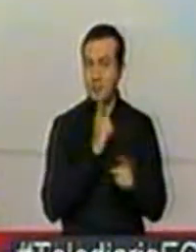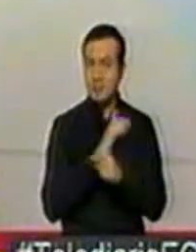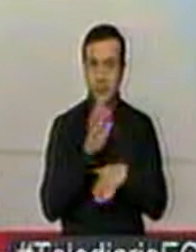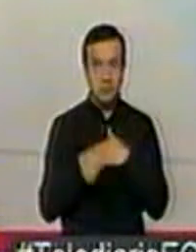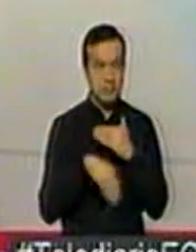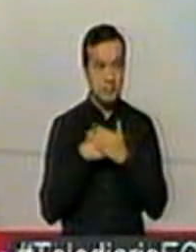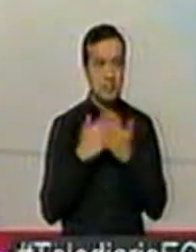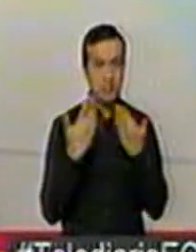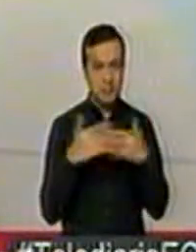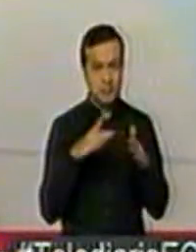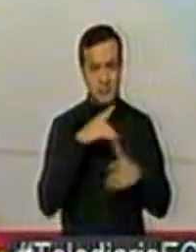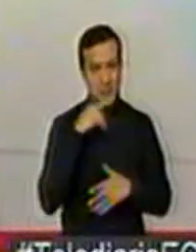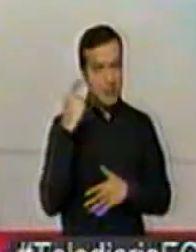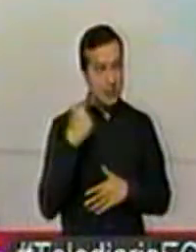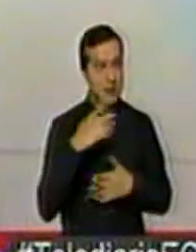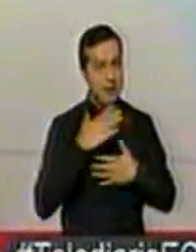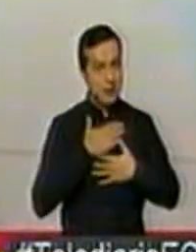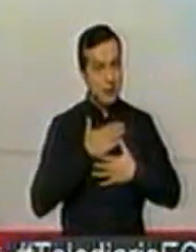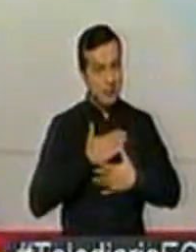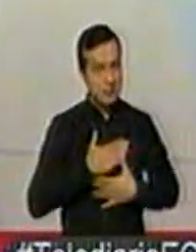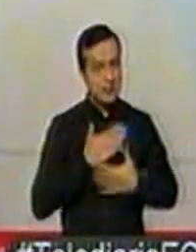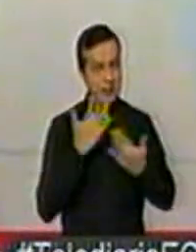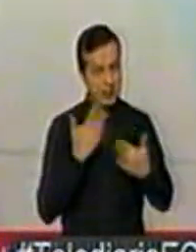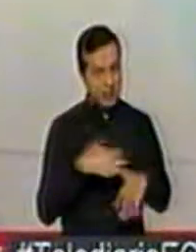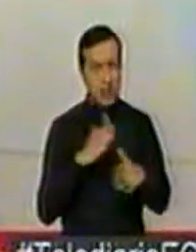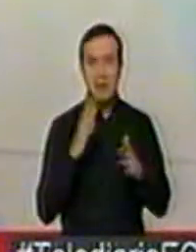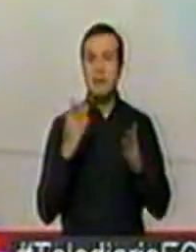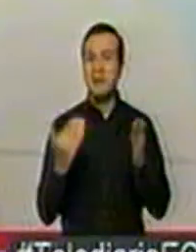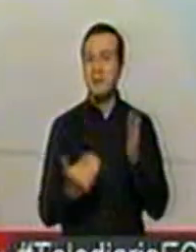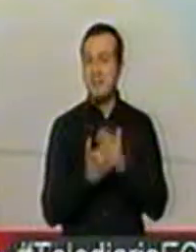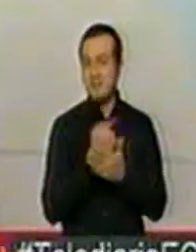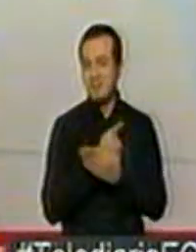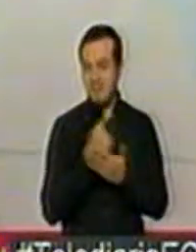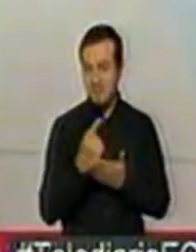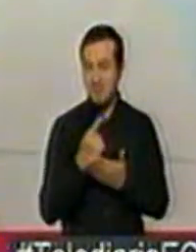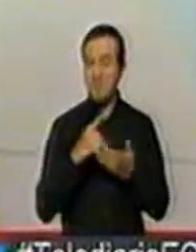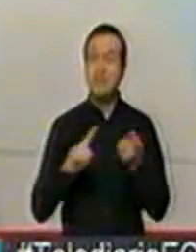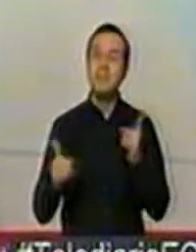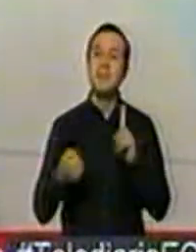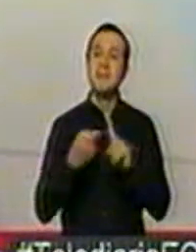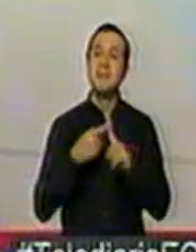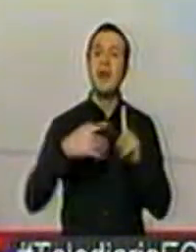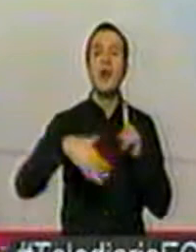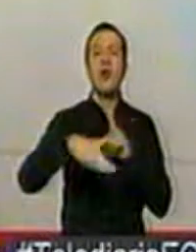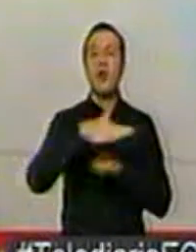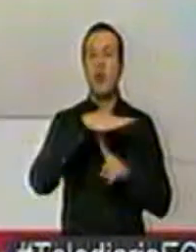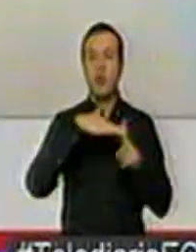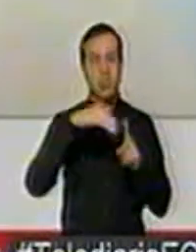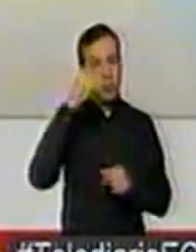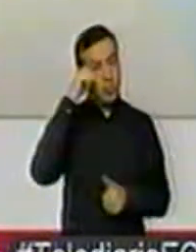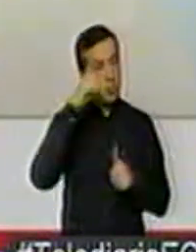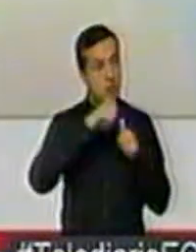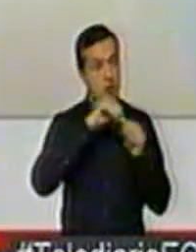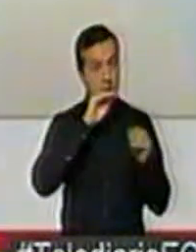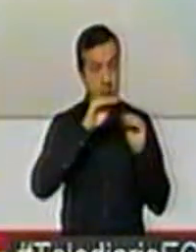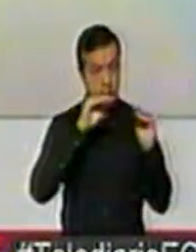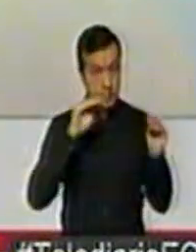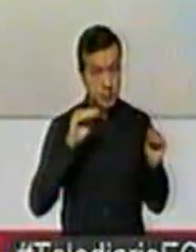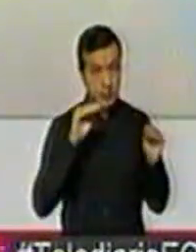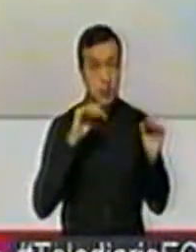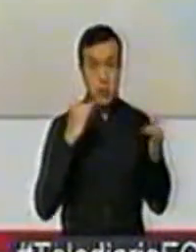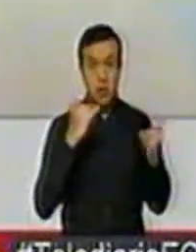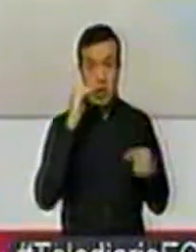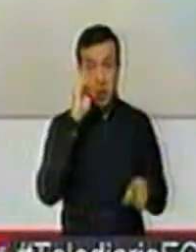después el mejor feriado, de los ánimos todo. después del feriado. Bueno, primero como contexto, recordar que el